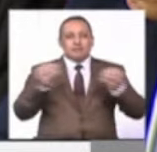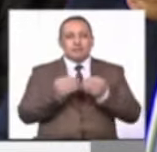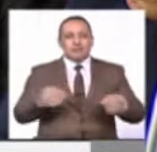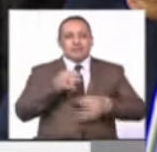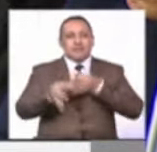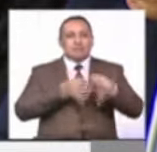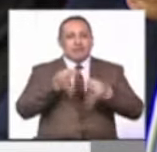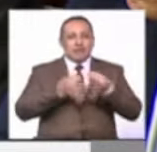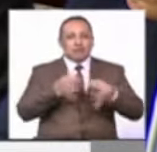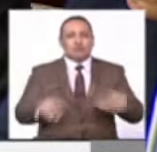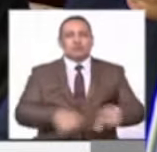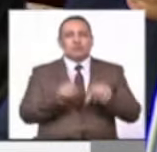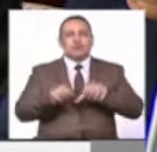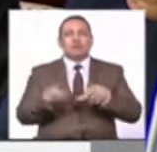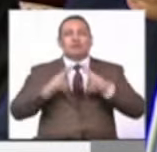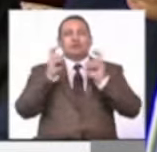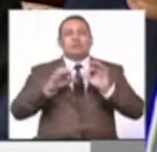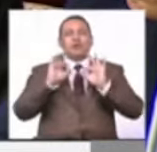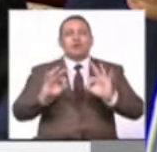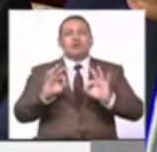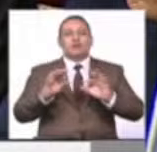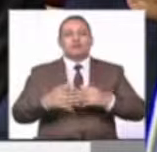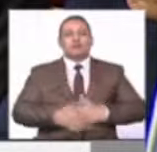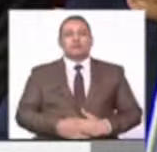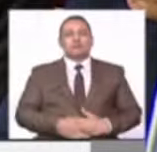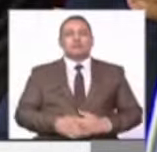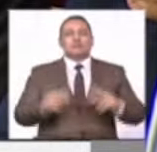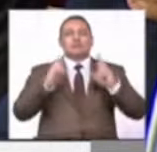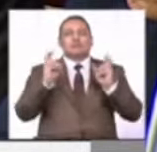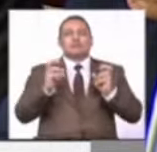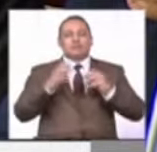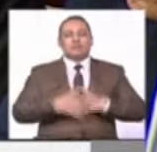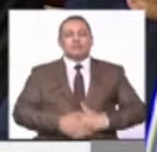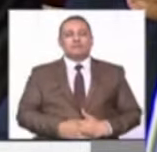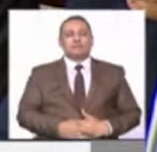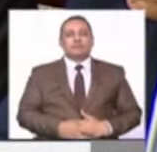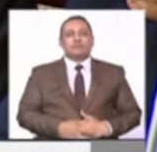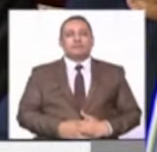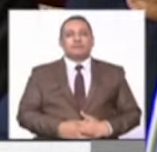interpretación en un caso concreto cierro comillas